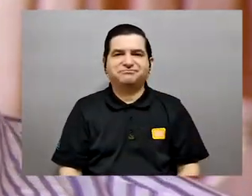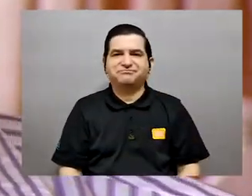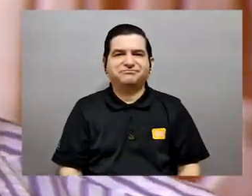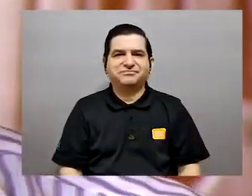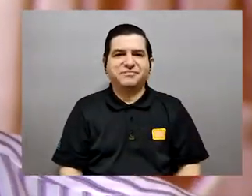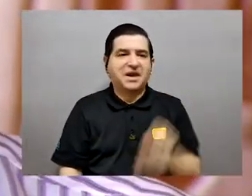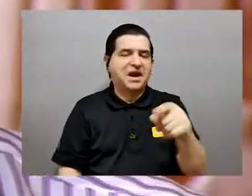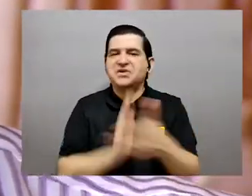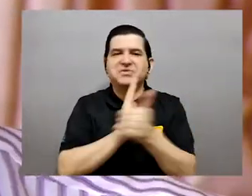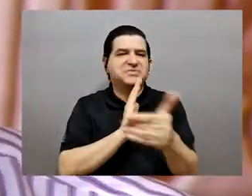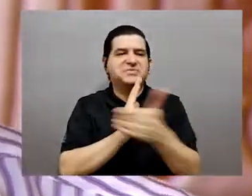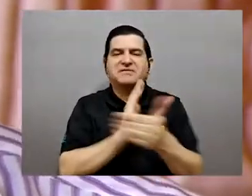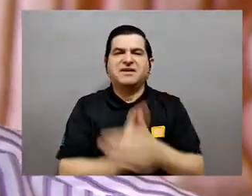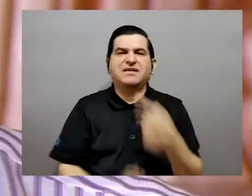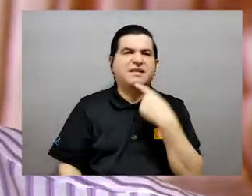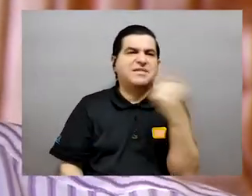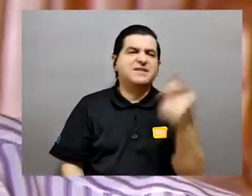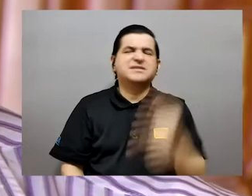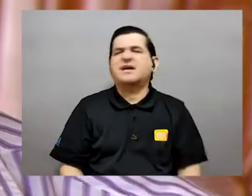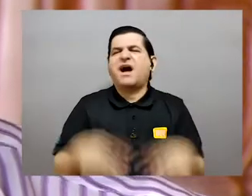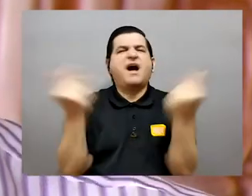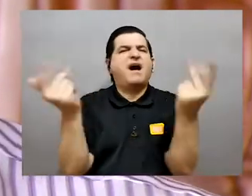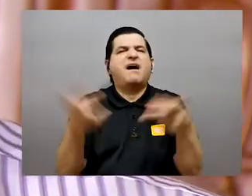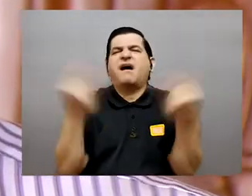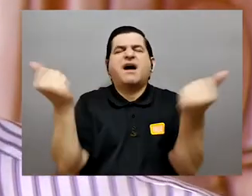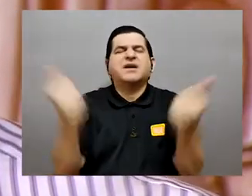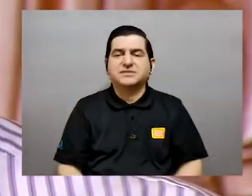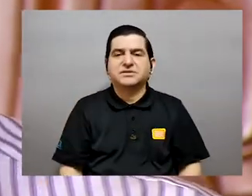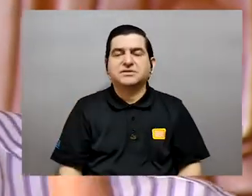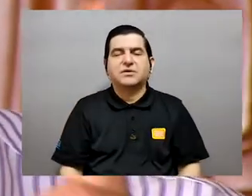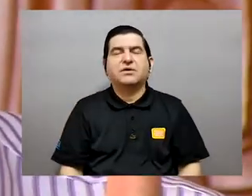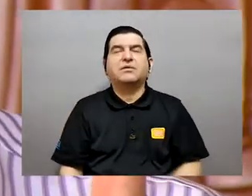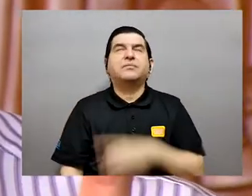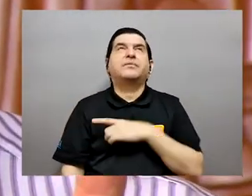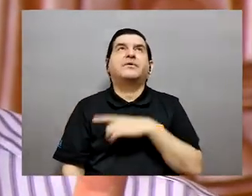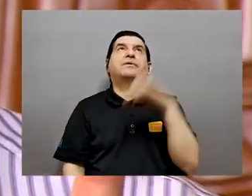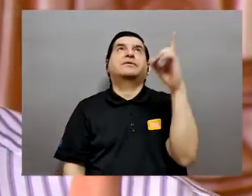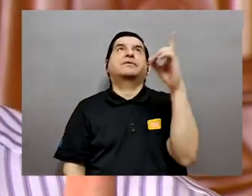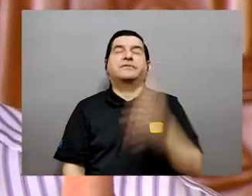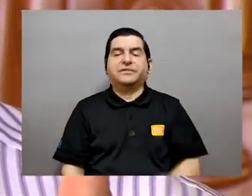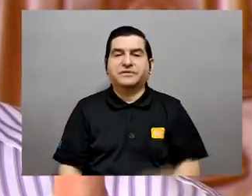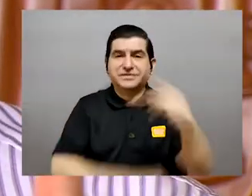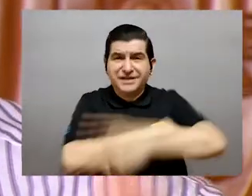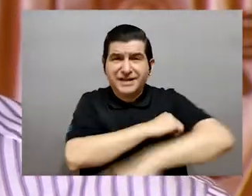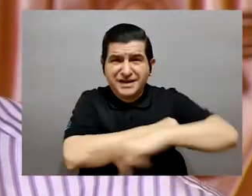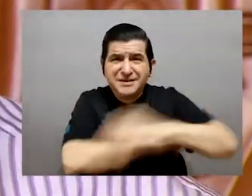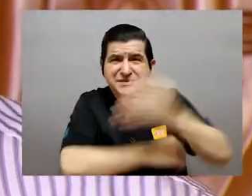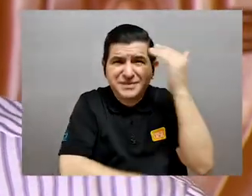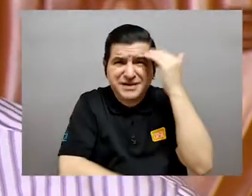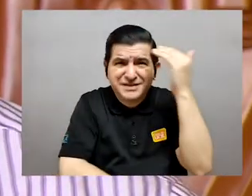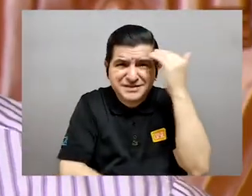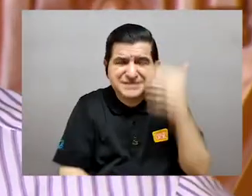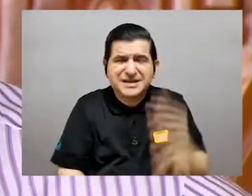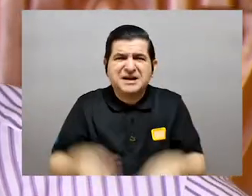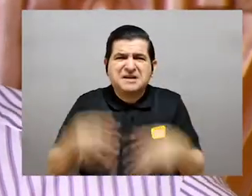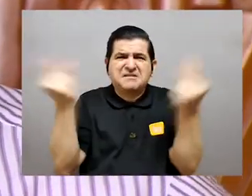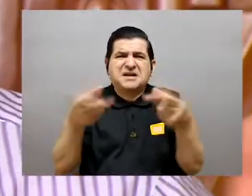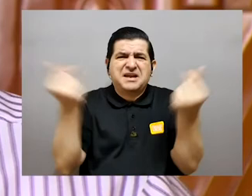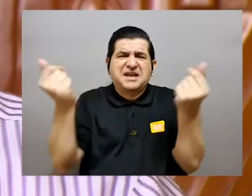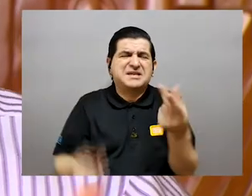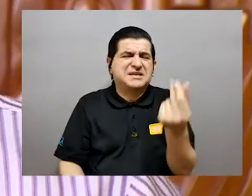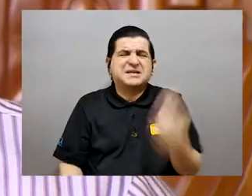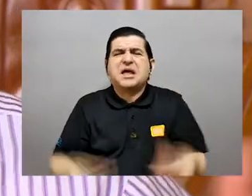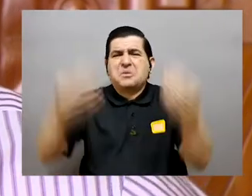este país se sabe cómo se gasta la plata, cómo se bota la plata, no cómo se invierte. En arte es para